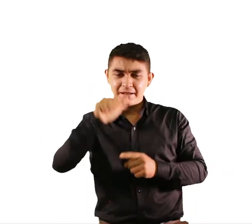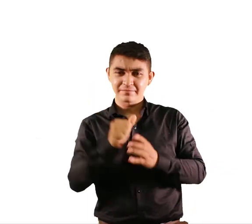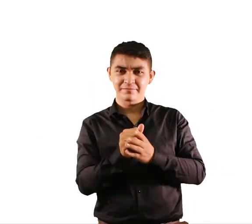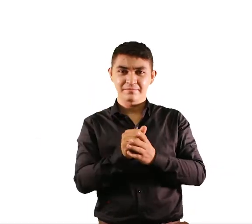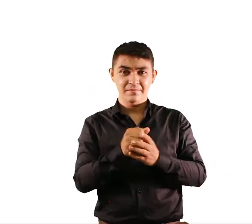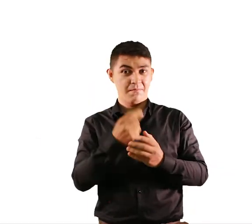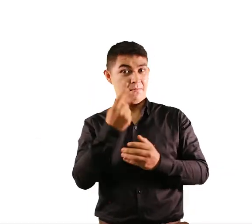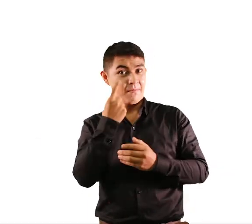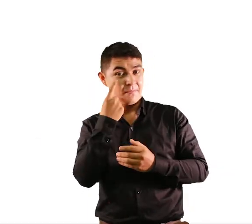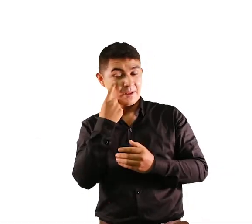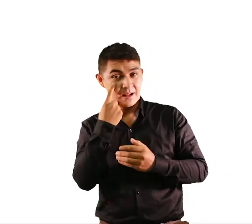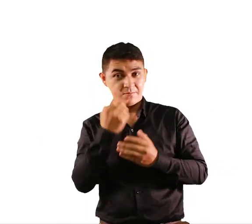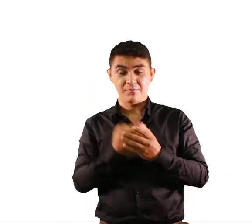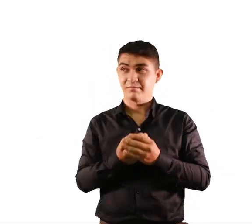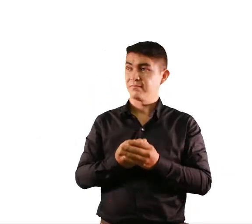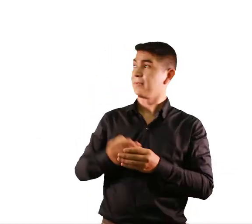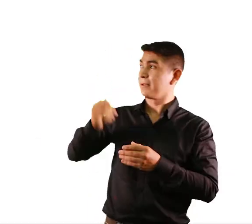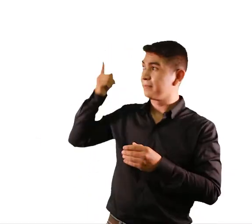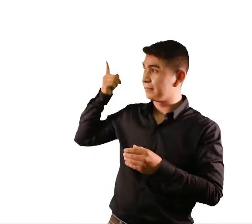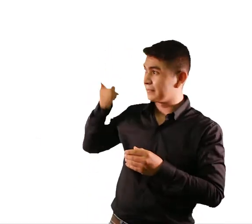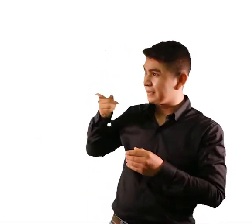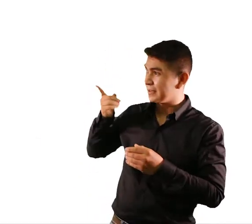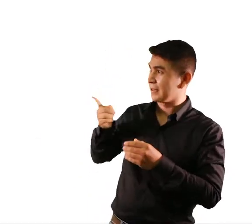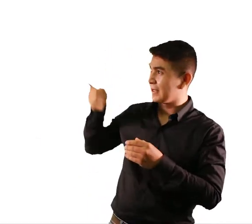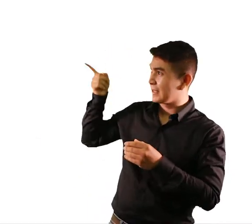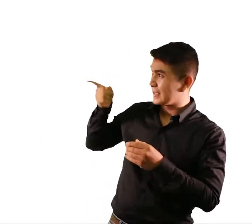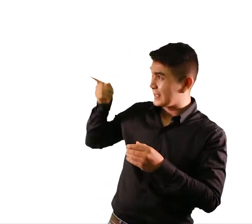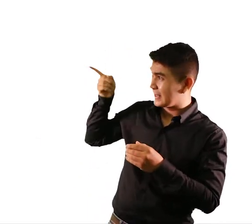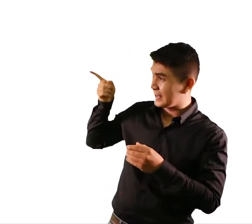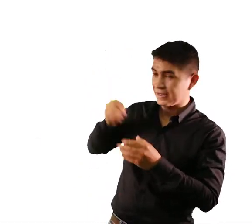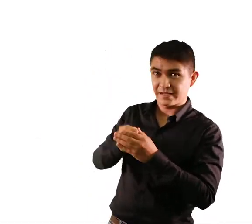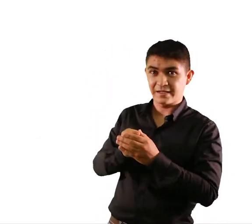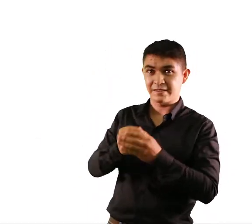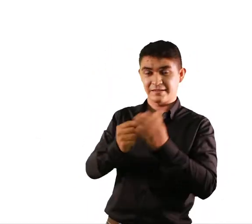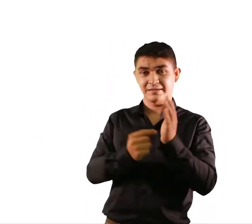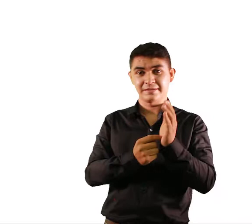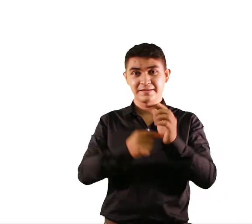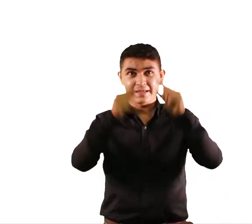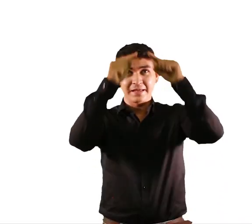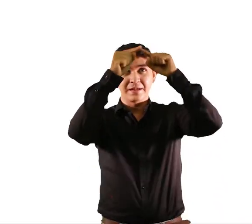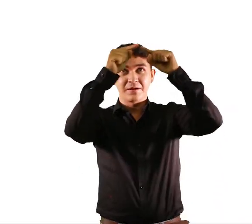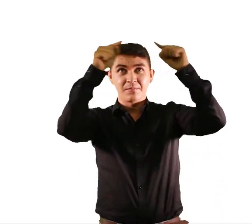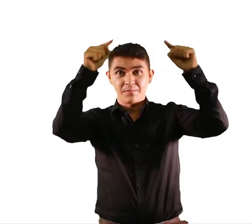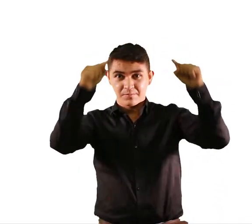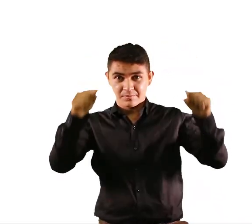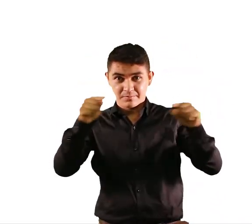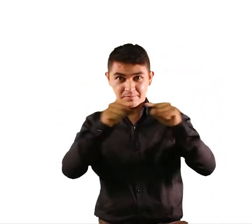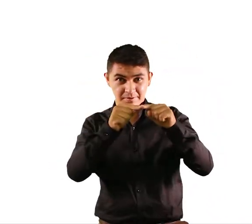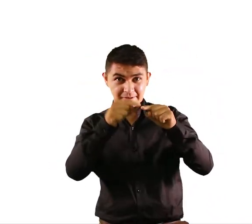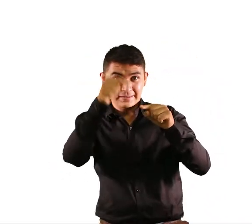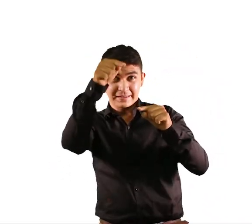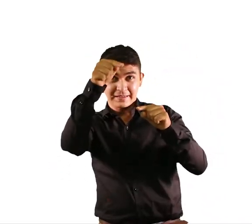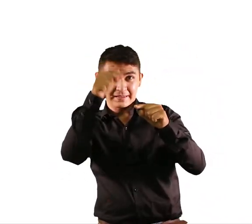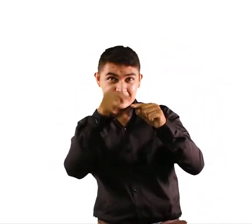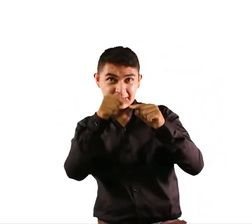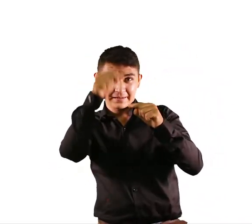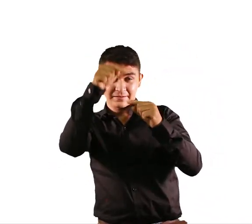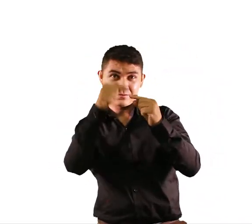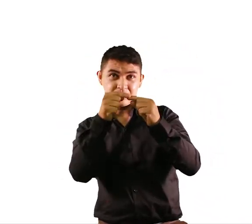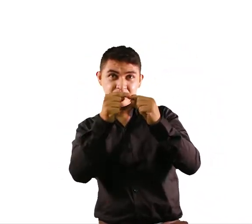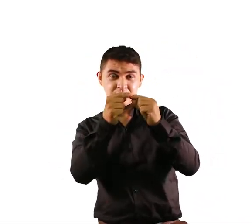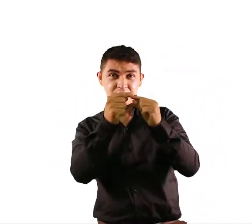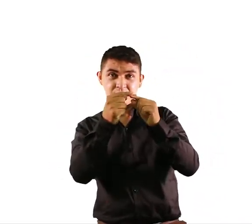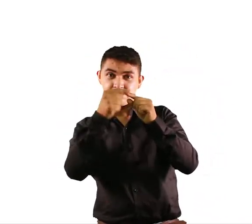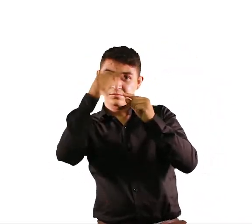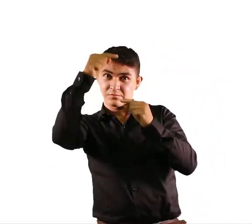Observamos ese segmento o línea roja que une el centro del polígono con